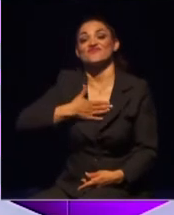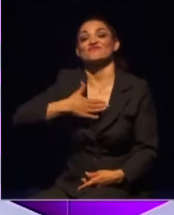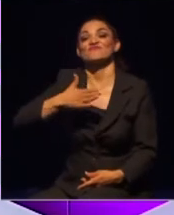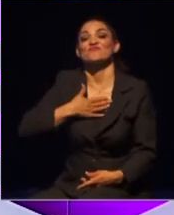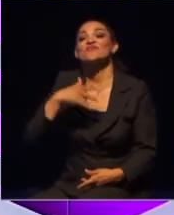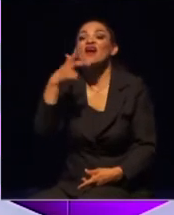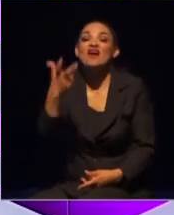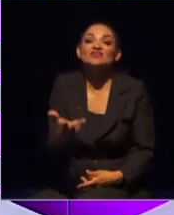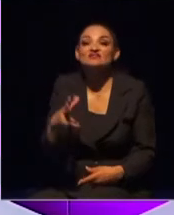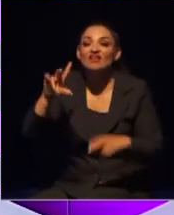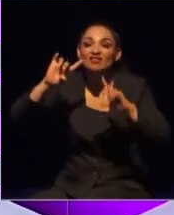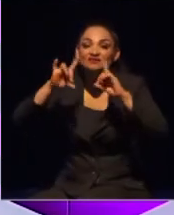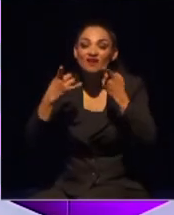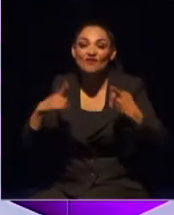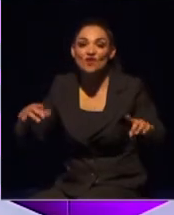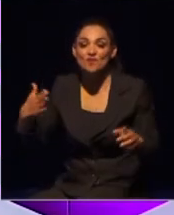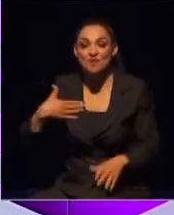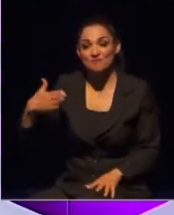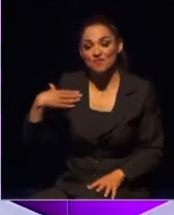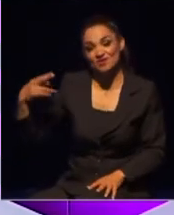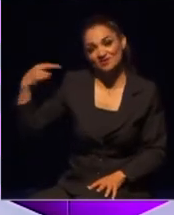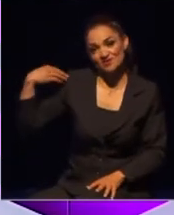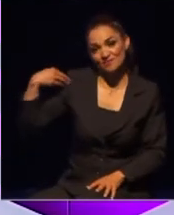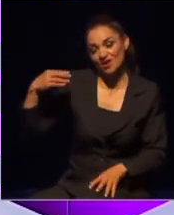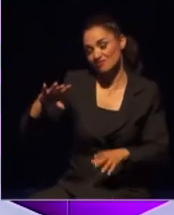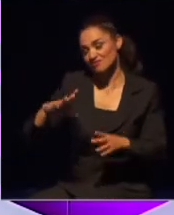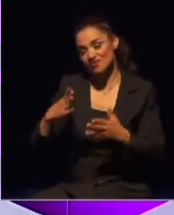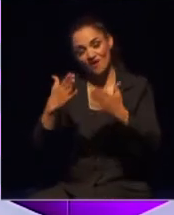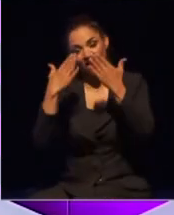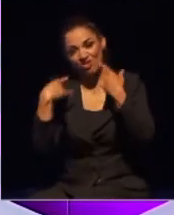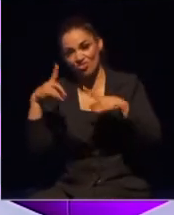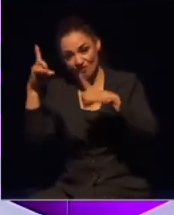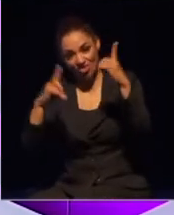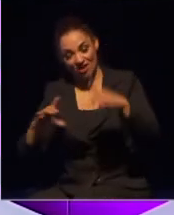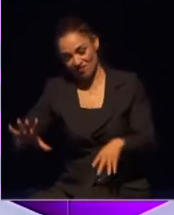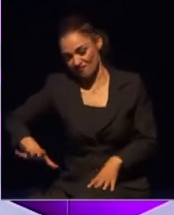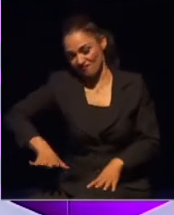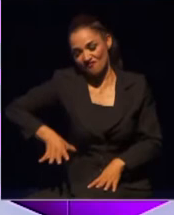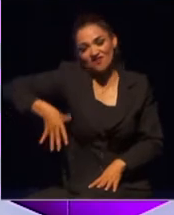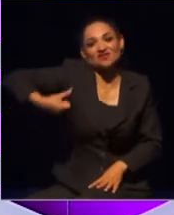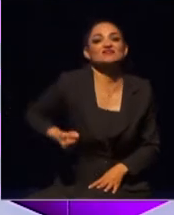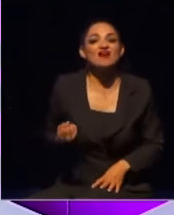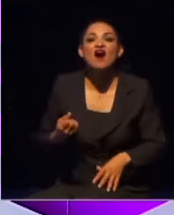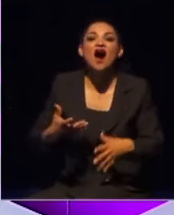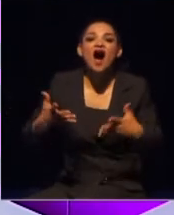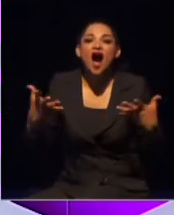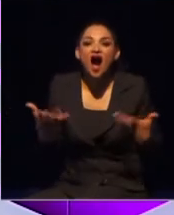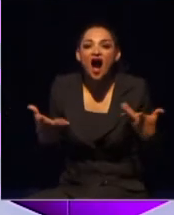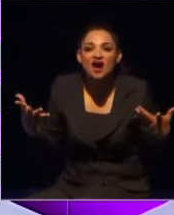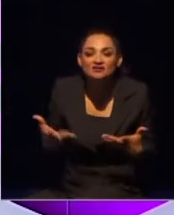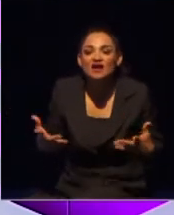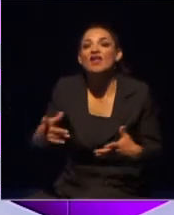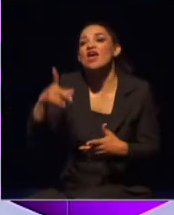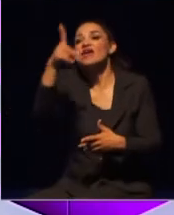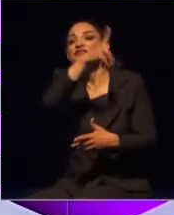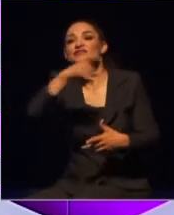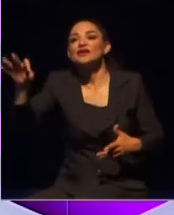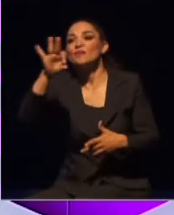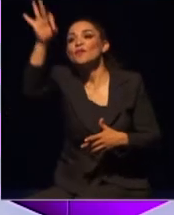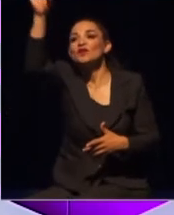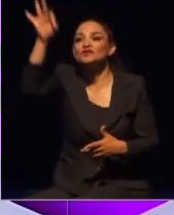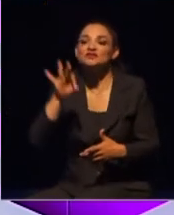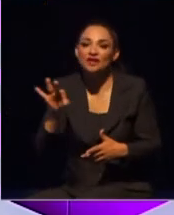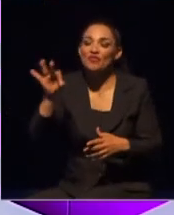desarrollo de nuestro municipio, sin duda, tendremos que hacer un gran esfuerzo. Vamos a hacer del 100% de la cobertura